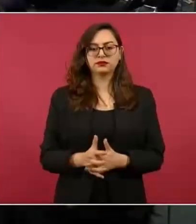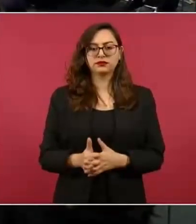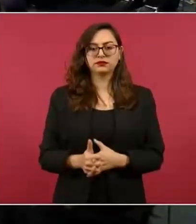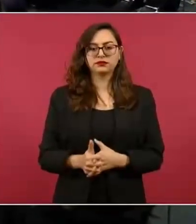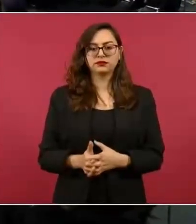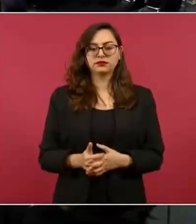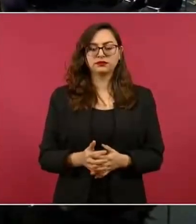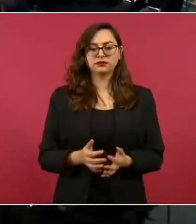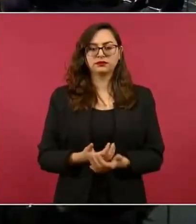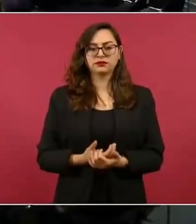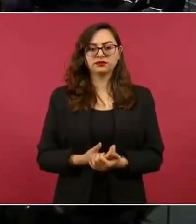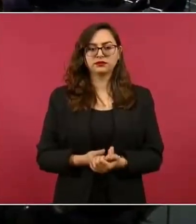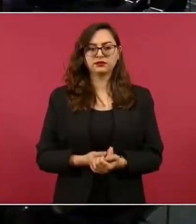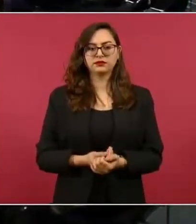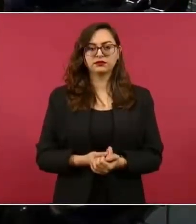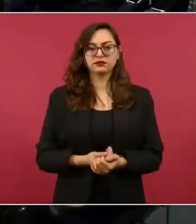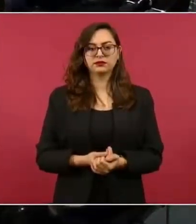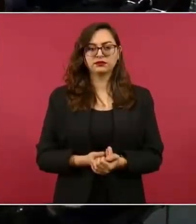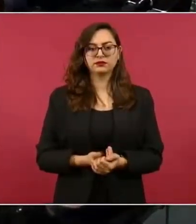Sí fue en este acto.